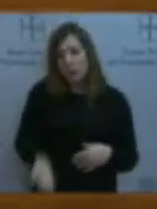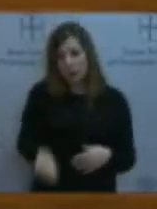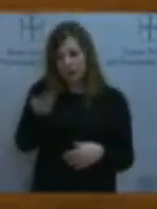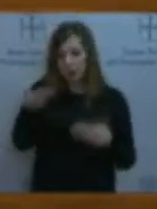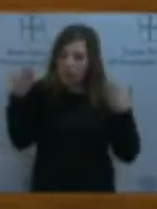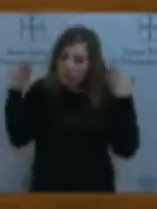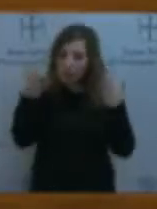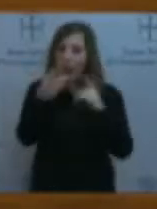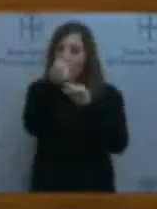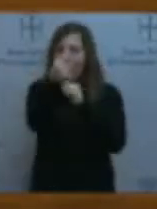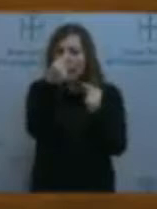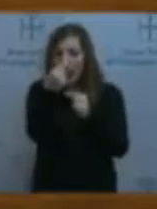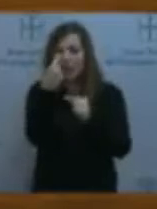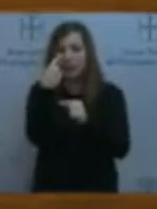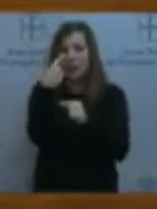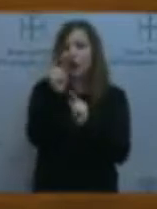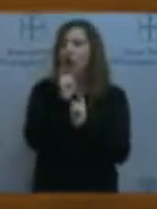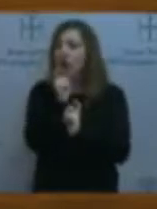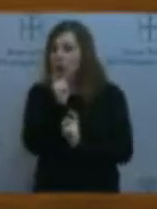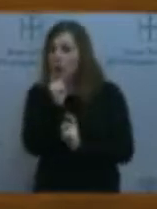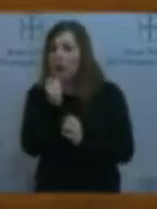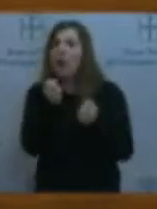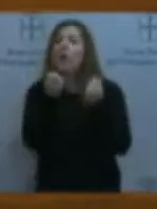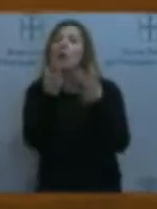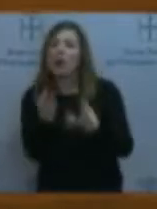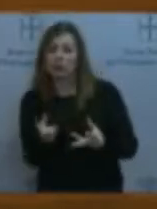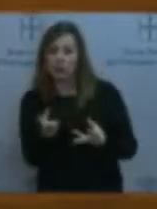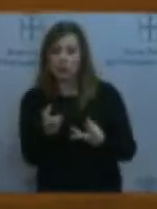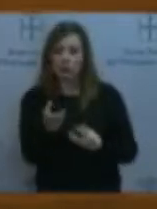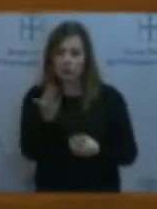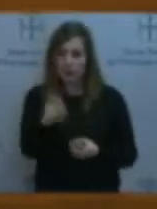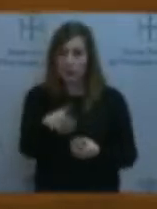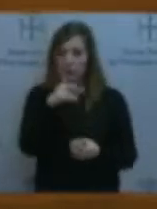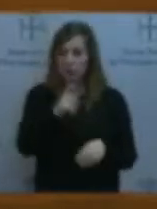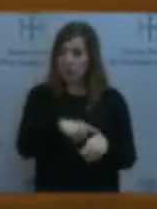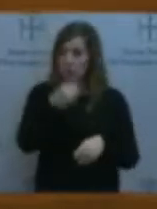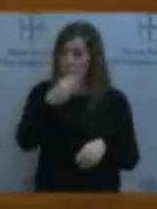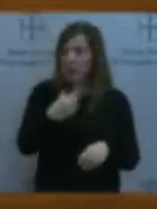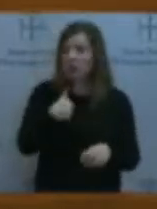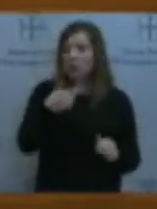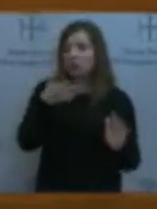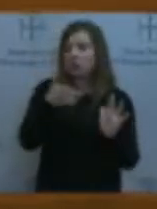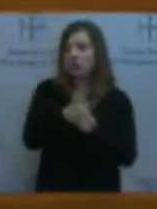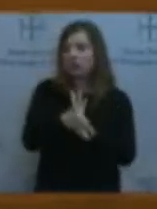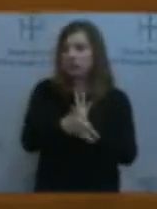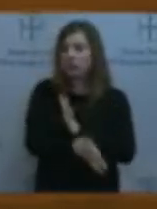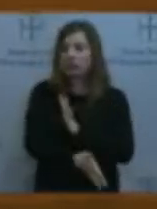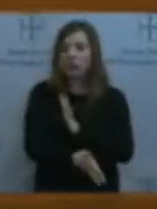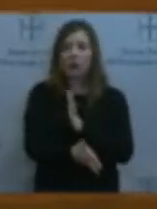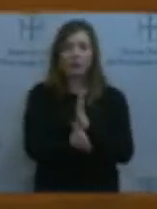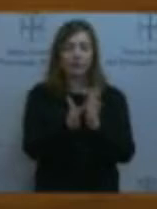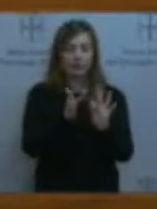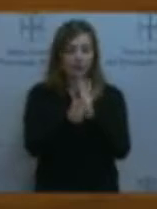atención a los detalles, ver el cómo y el cuánto. Como les decía, como vamos bien de tiempo, me voy a detener en